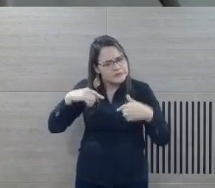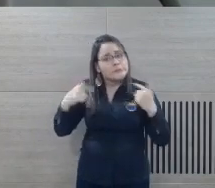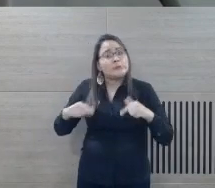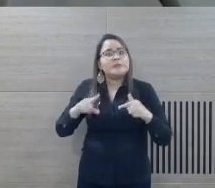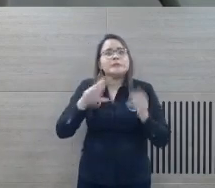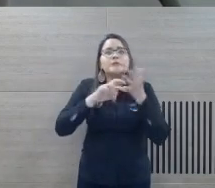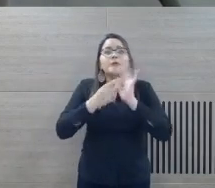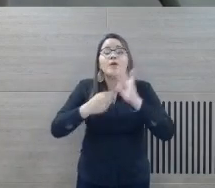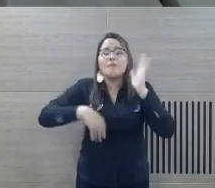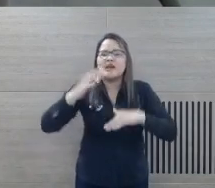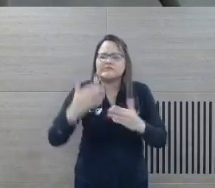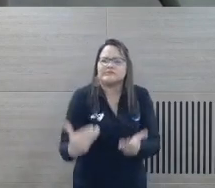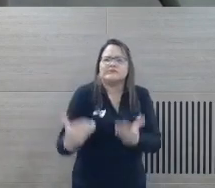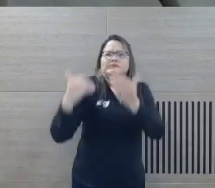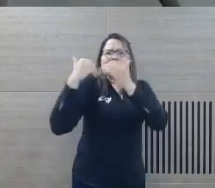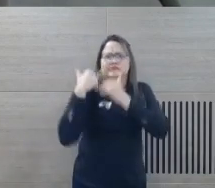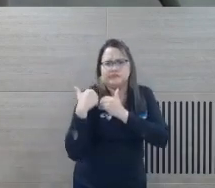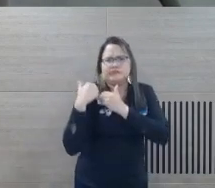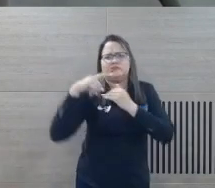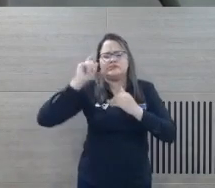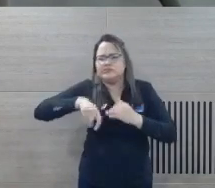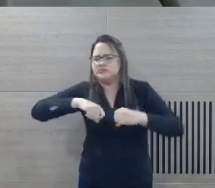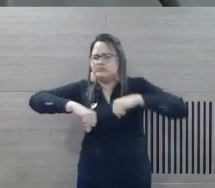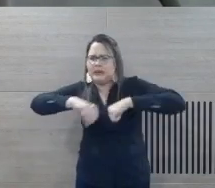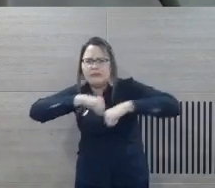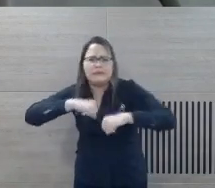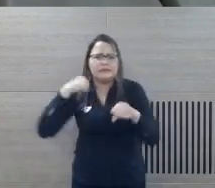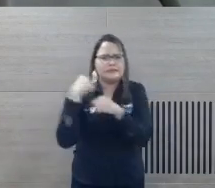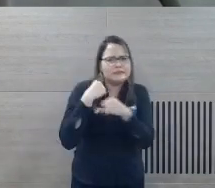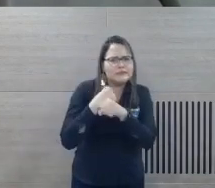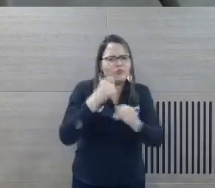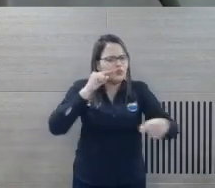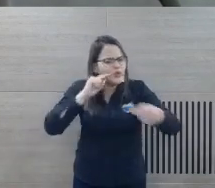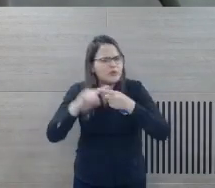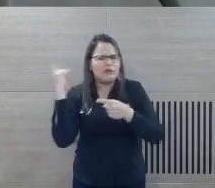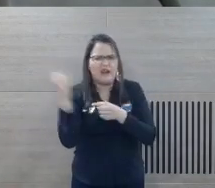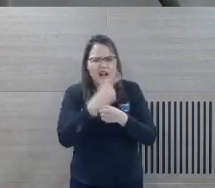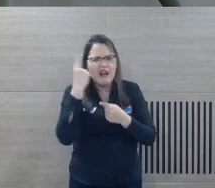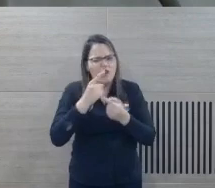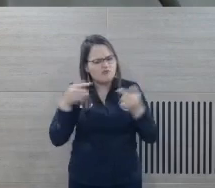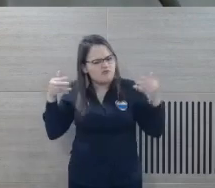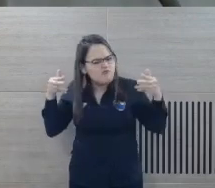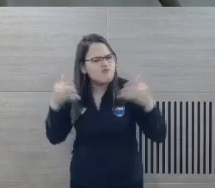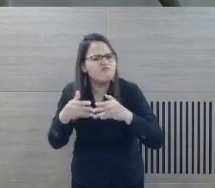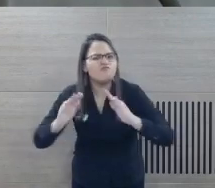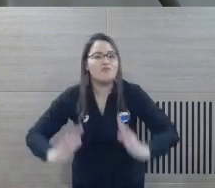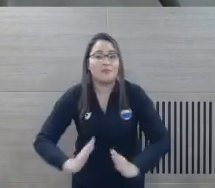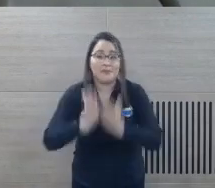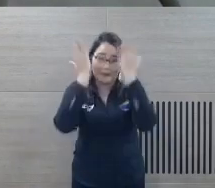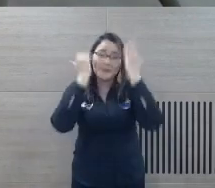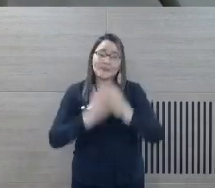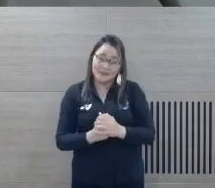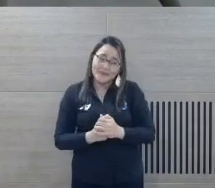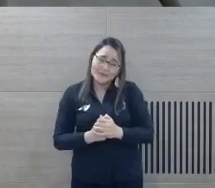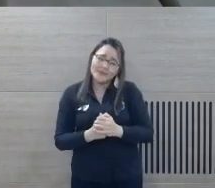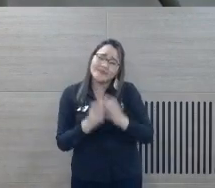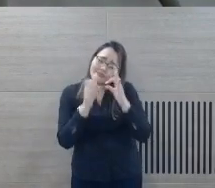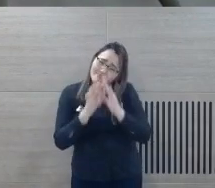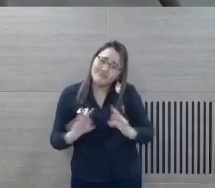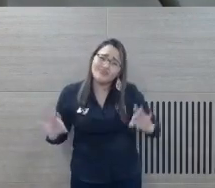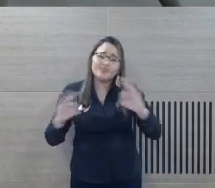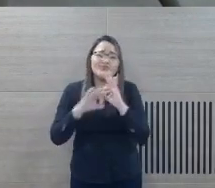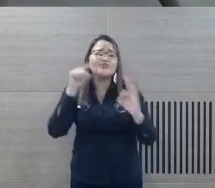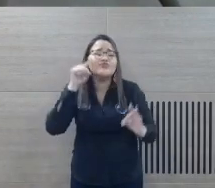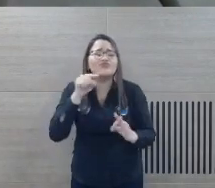empresas y mejores organizaciones, y de hacerlos ustedes mejores seres humanos. Sean agradecidos con Dios y con la vida, con el Dios de sus